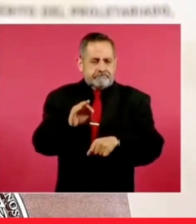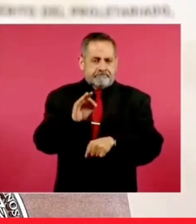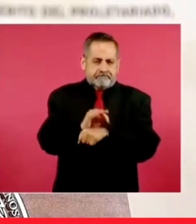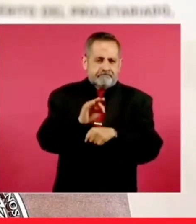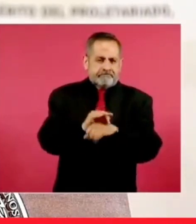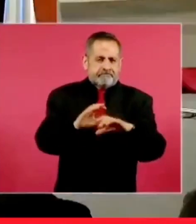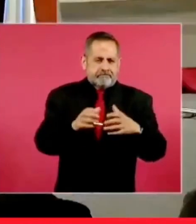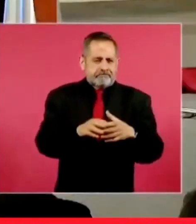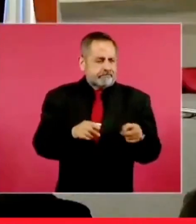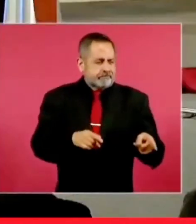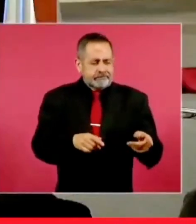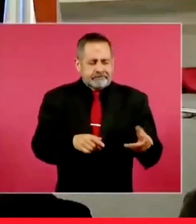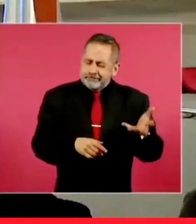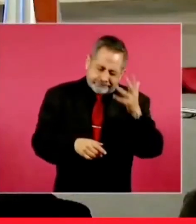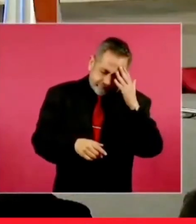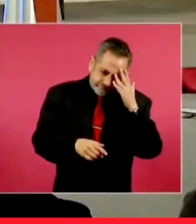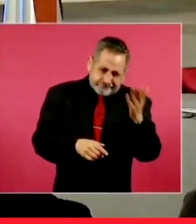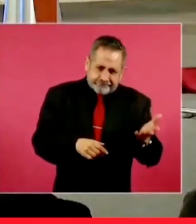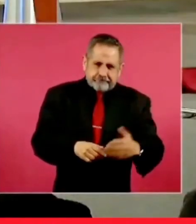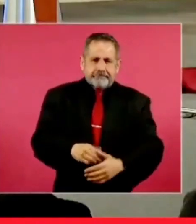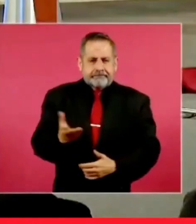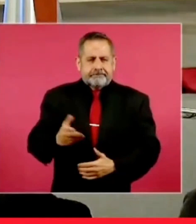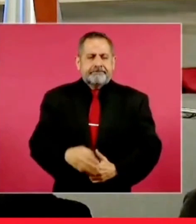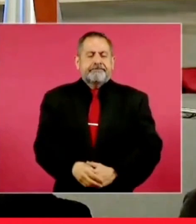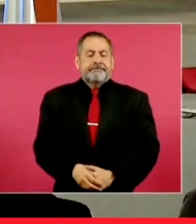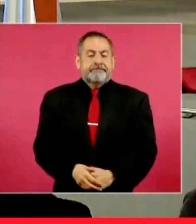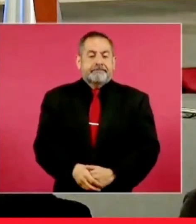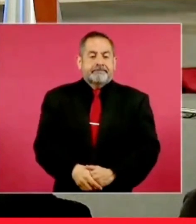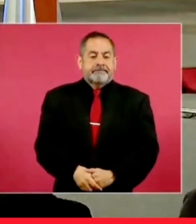causa inventada. Vamos a verlo.